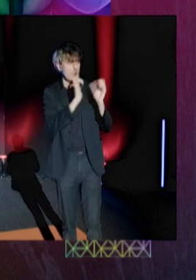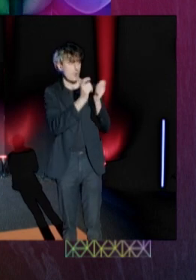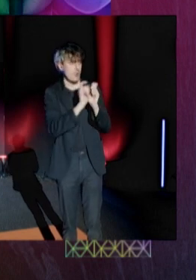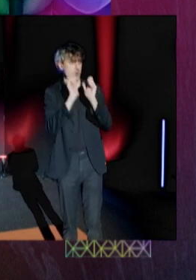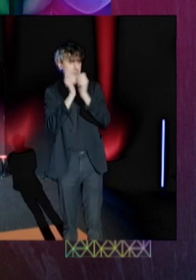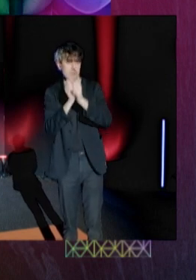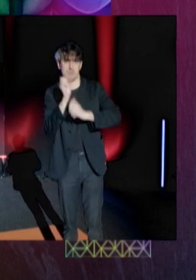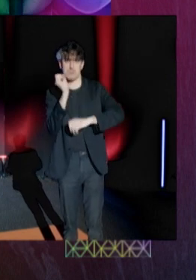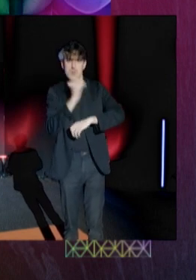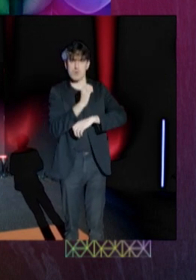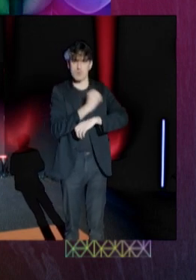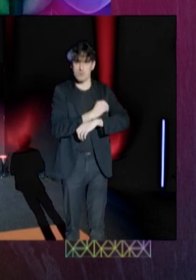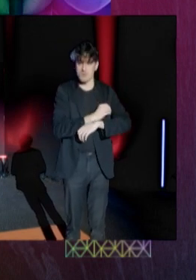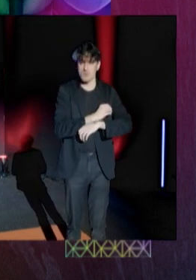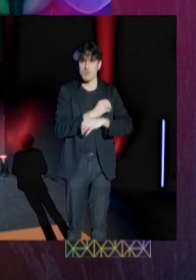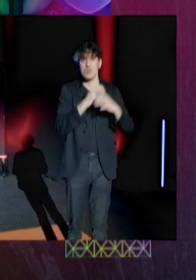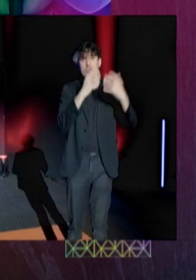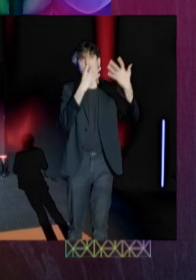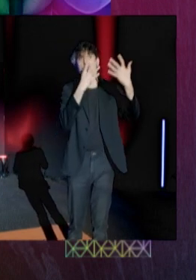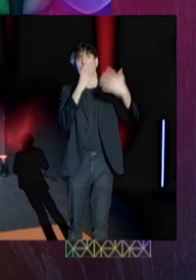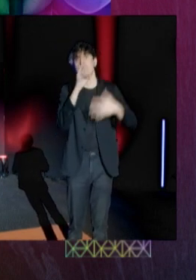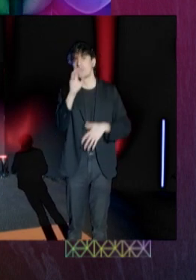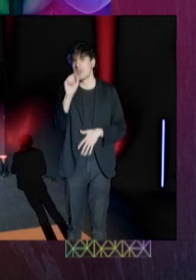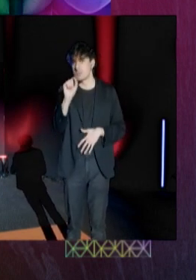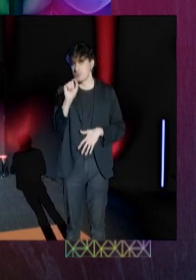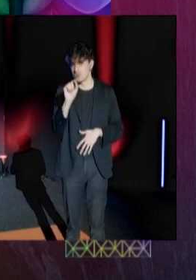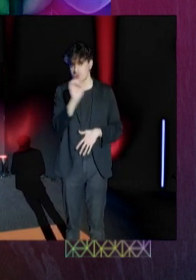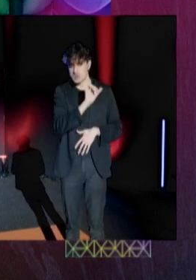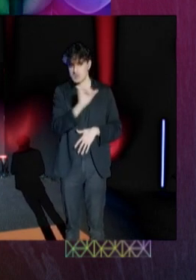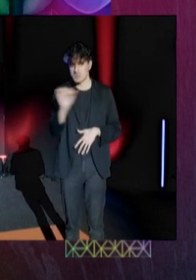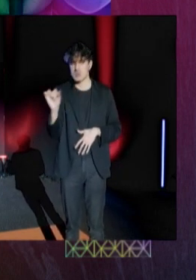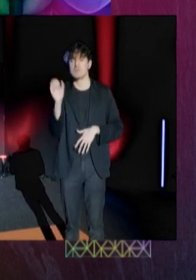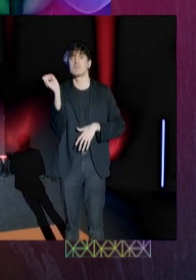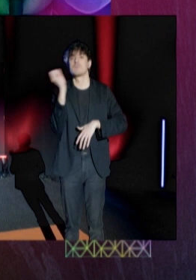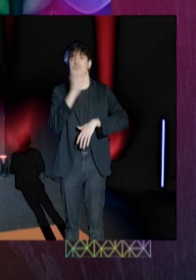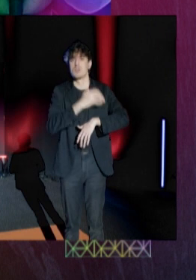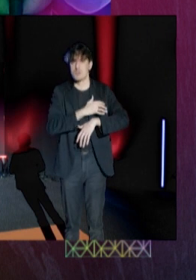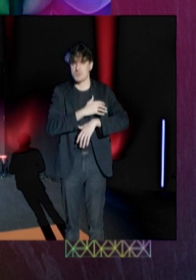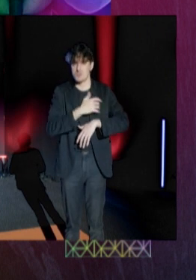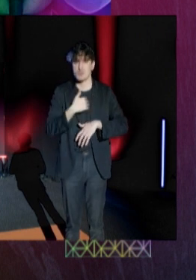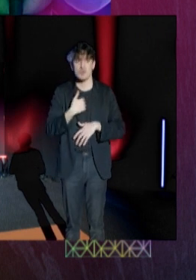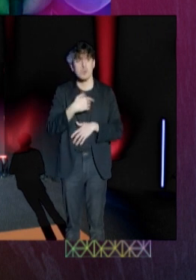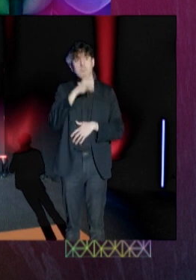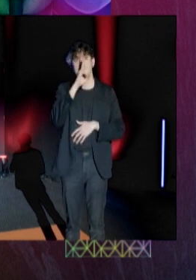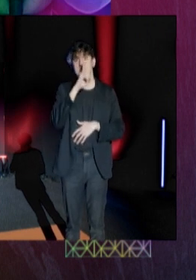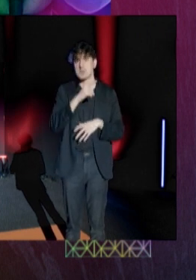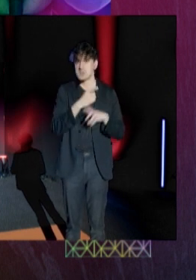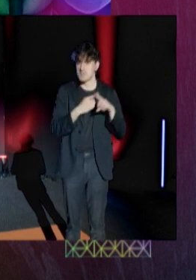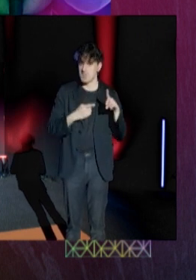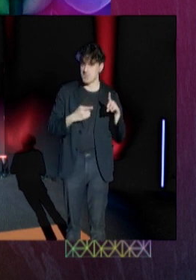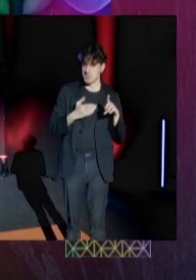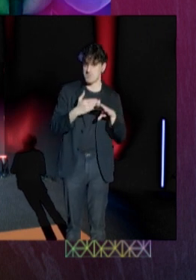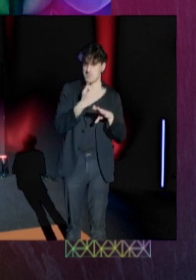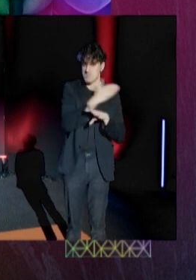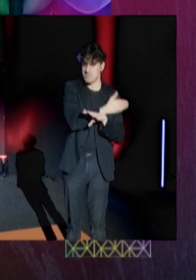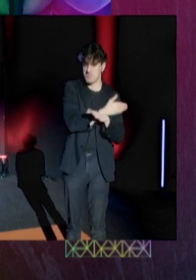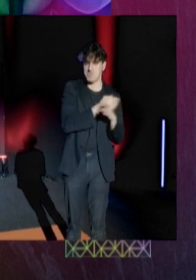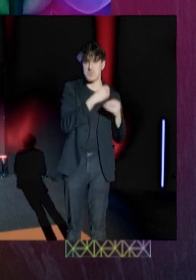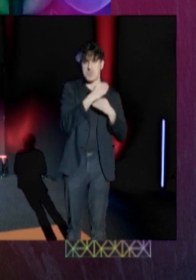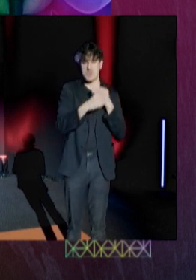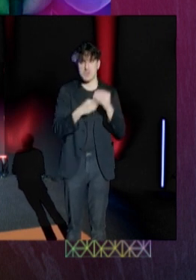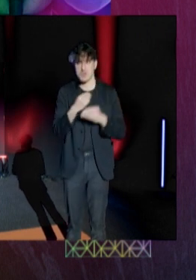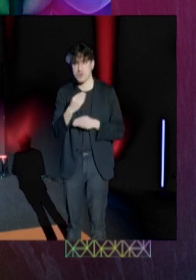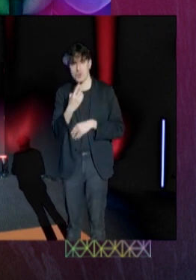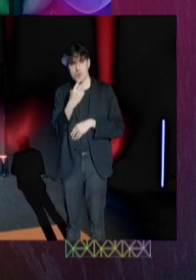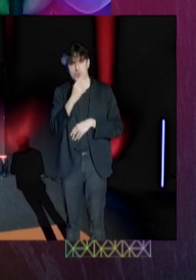he estimado de hecho alrededor de 90 minutos a la semana más o menos y esto lo llevo haciendo desde hace mes y medio o sea vamos calculando con otra persona